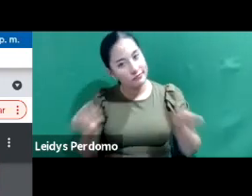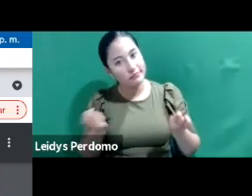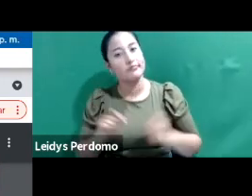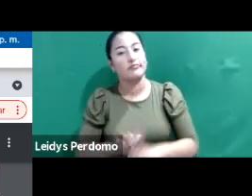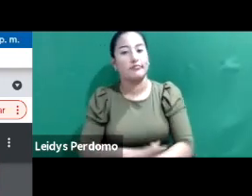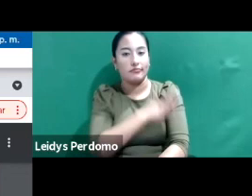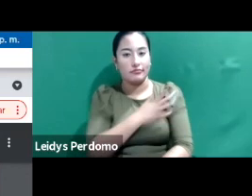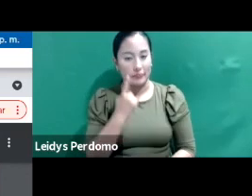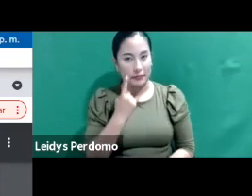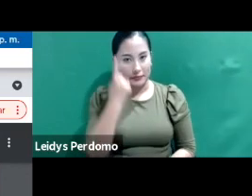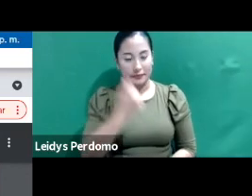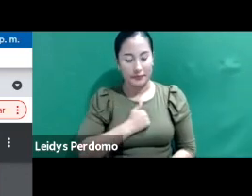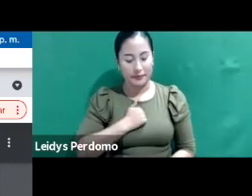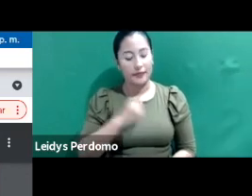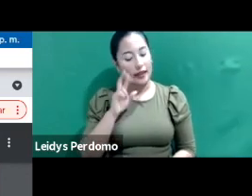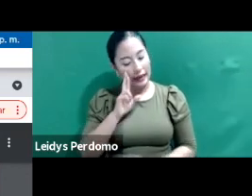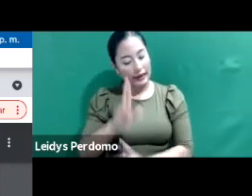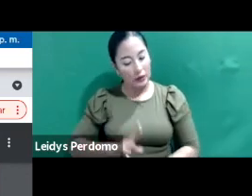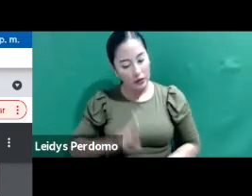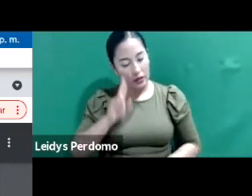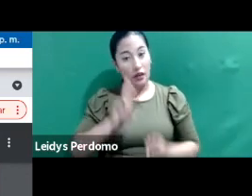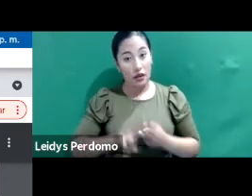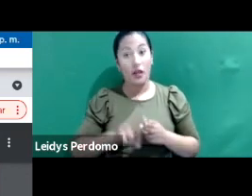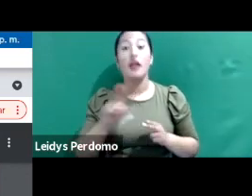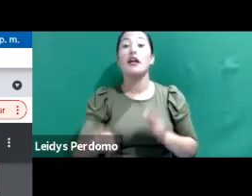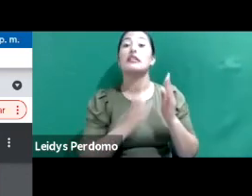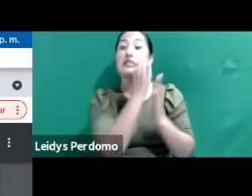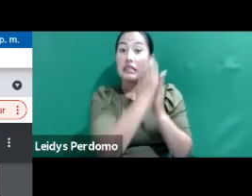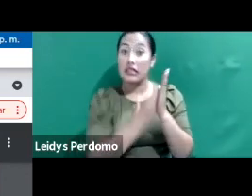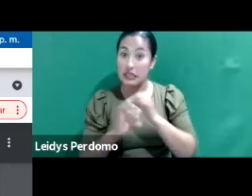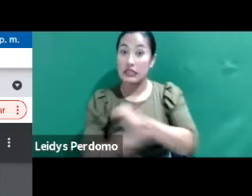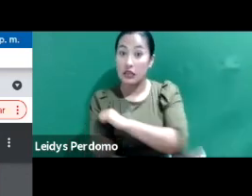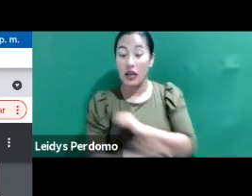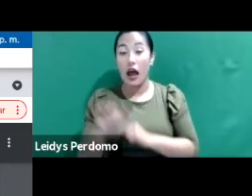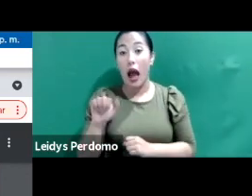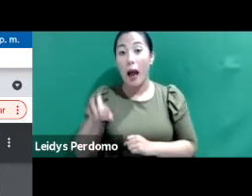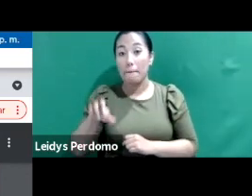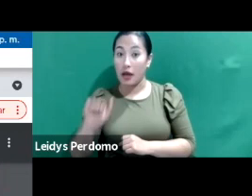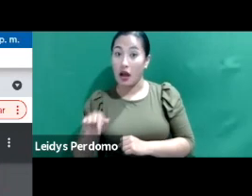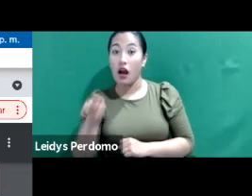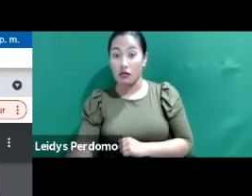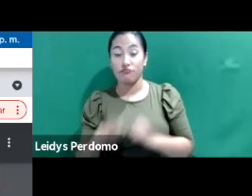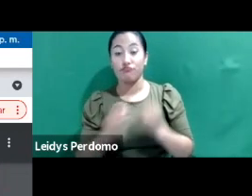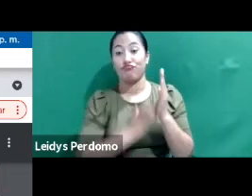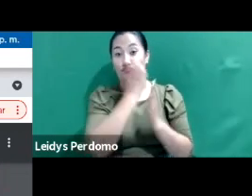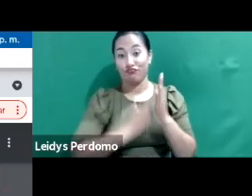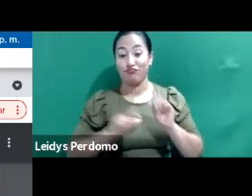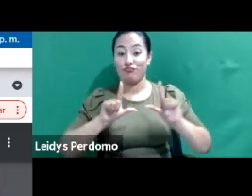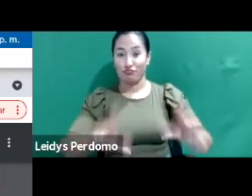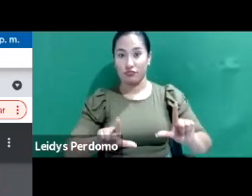es de la Organización Americana de Psicólogos y que va con certificación y demás de la APA, y que hay entrenamiento, este sí